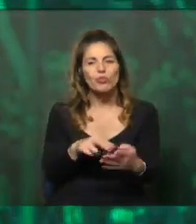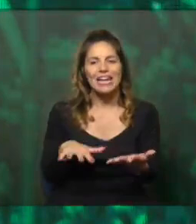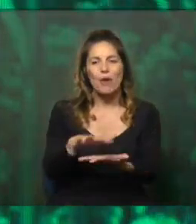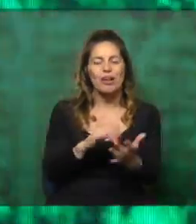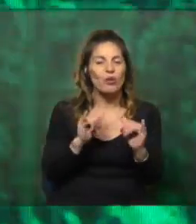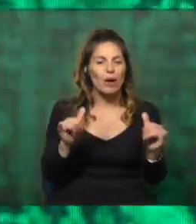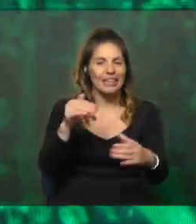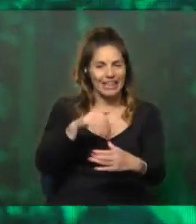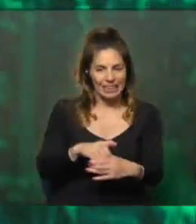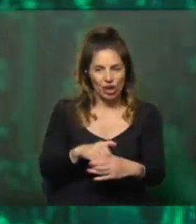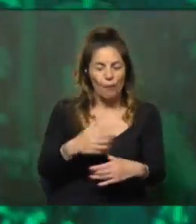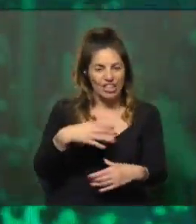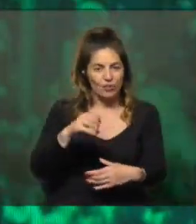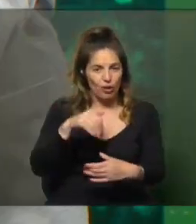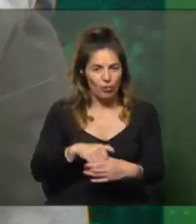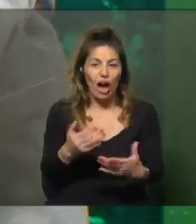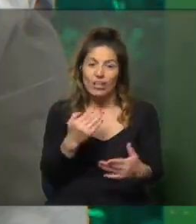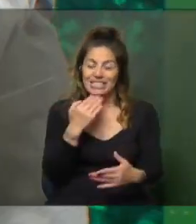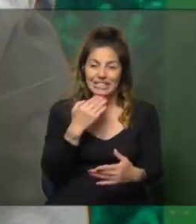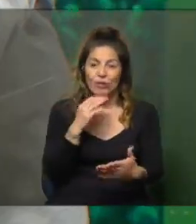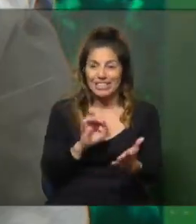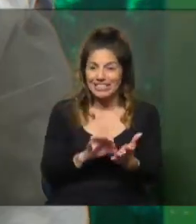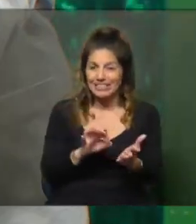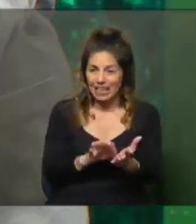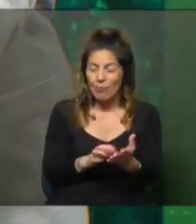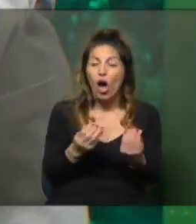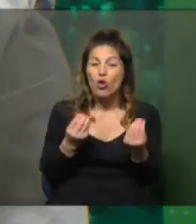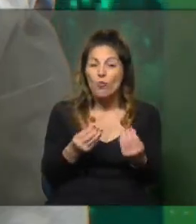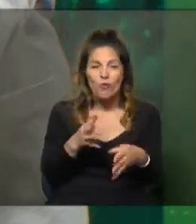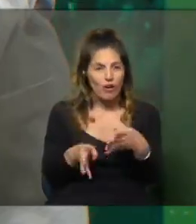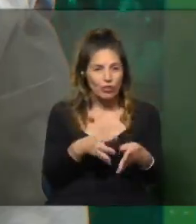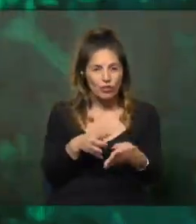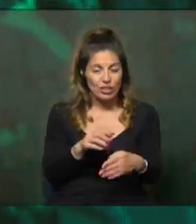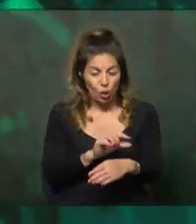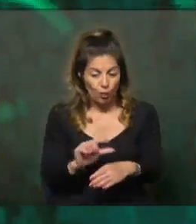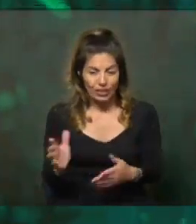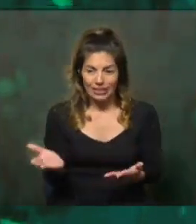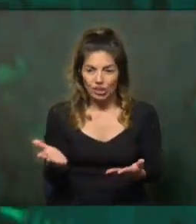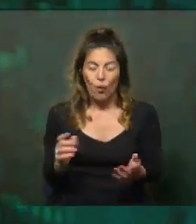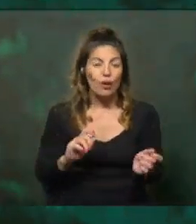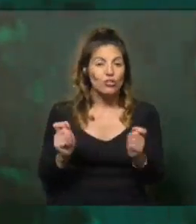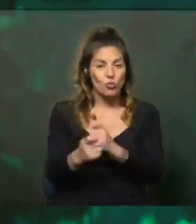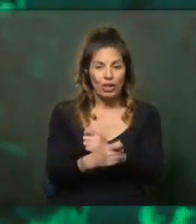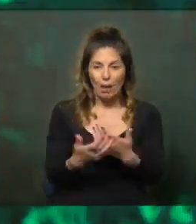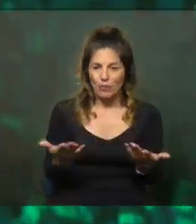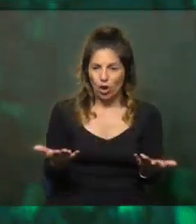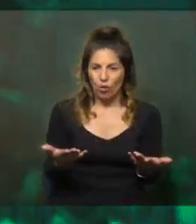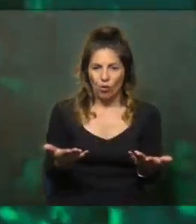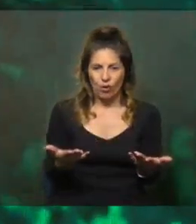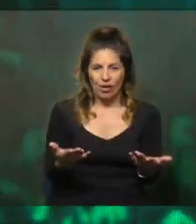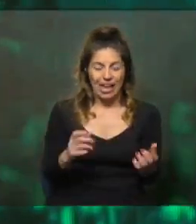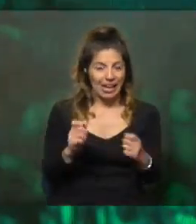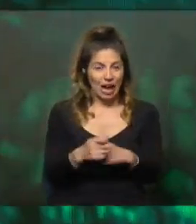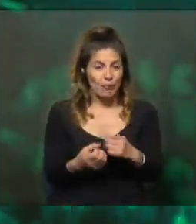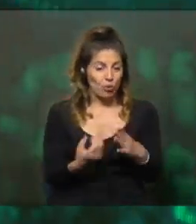una campaña electoral para llevar los votos ahora es una incertidumbre en el sistema Cómo va a funcionar Y esto es dentro de poquito porque su cambio de el cambio